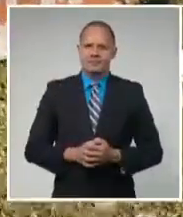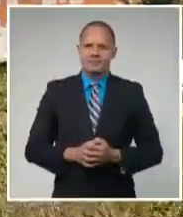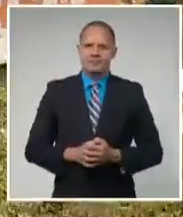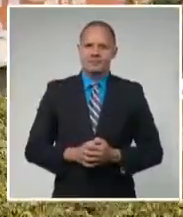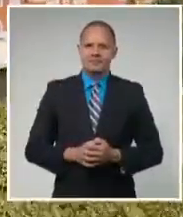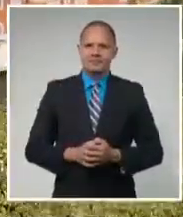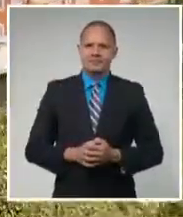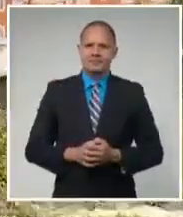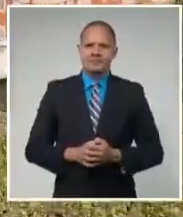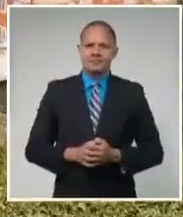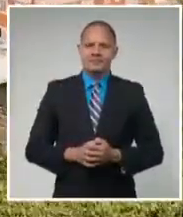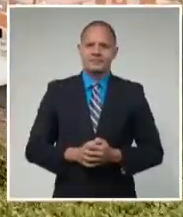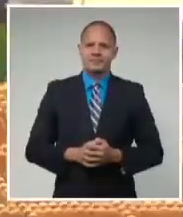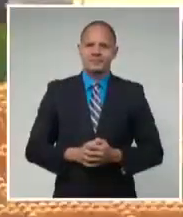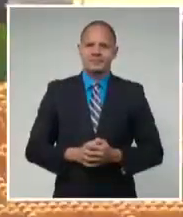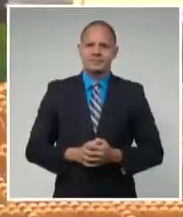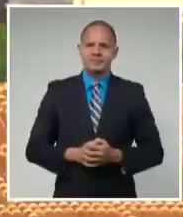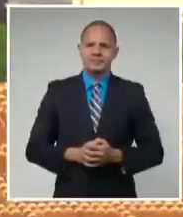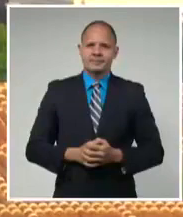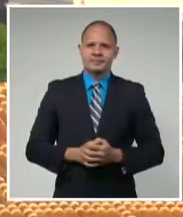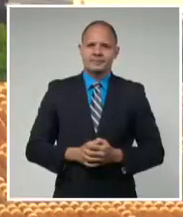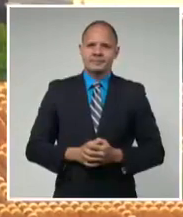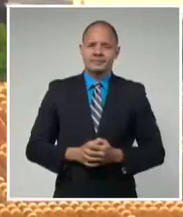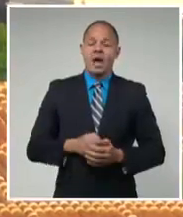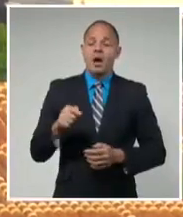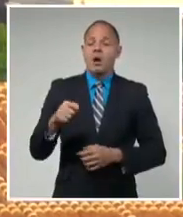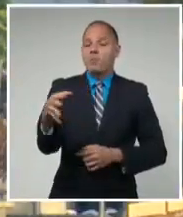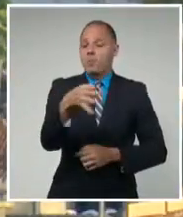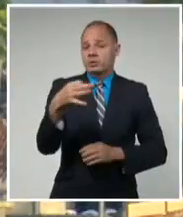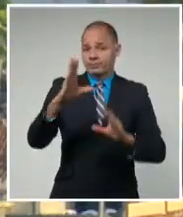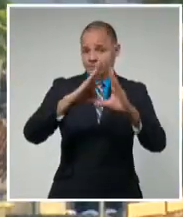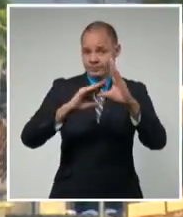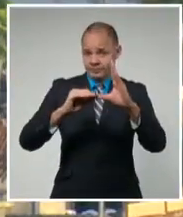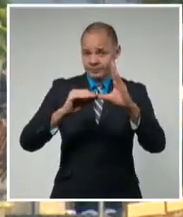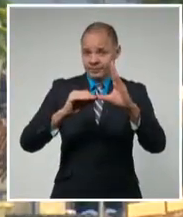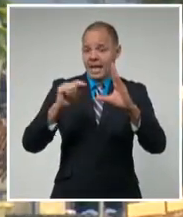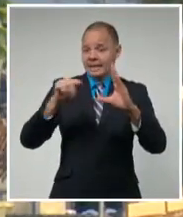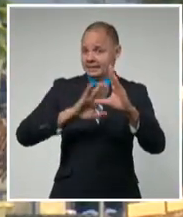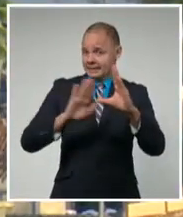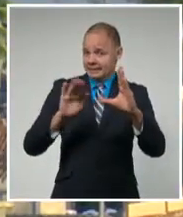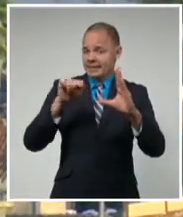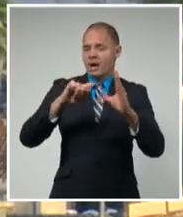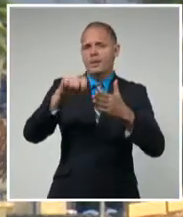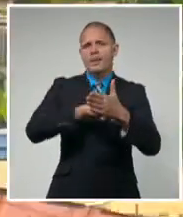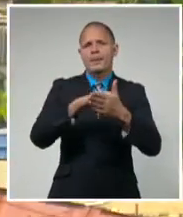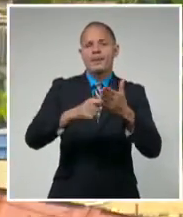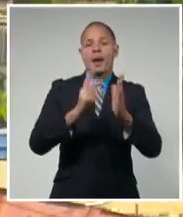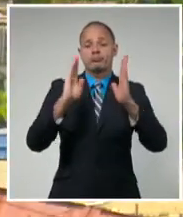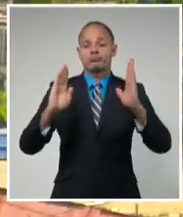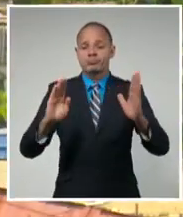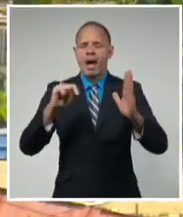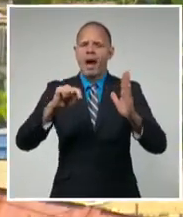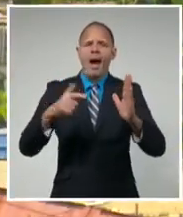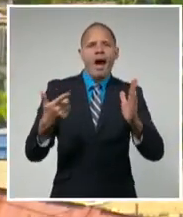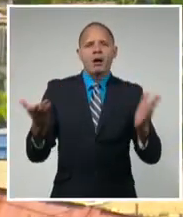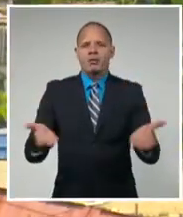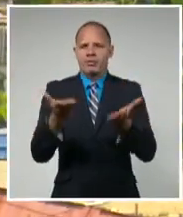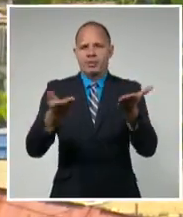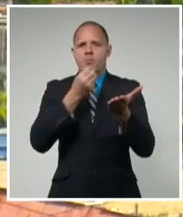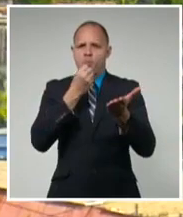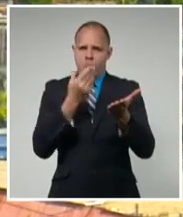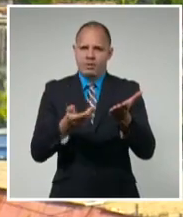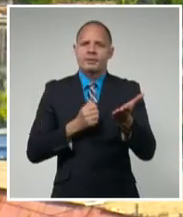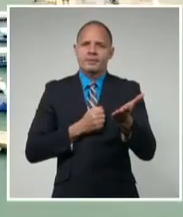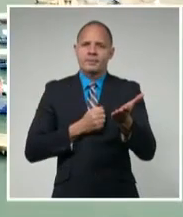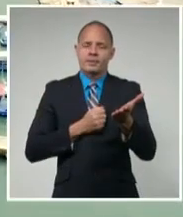La estrategia de desarrollo del municipio Holguinero de Jibara, ubicado al oriente del país, forma parte del amplio programa de Cuba por elevar la eficiencia, el